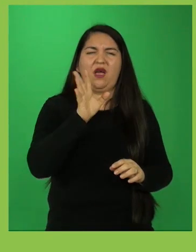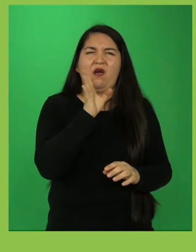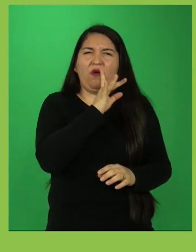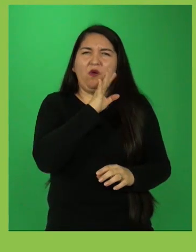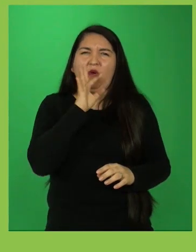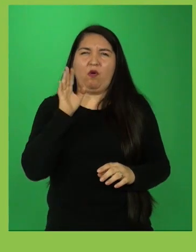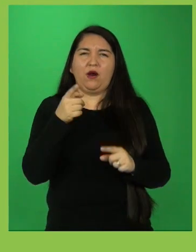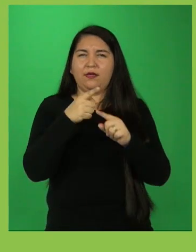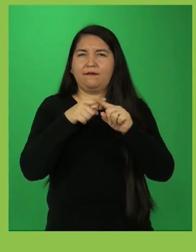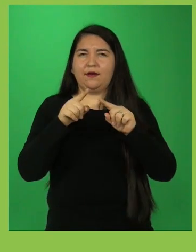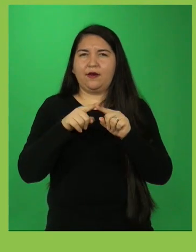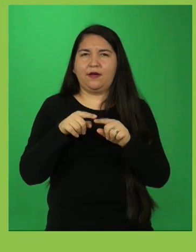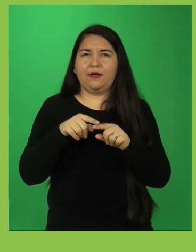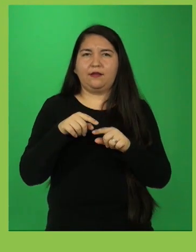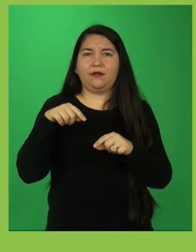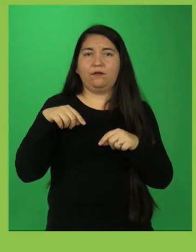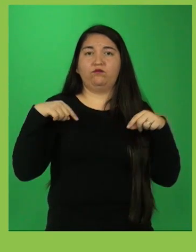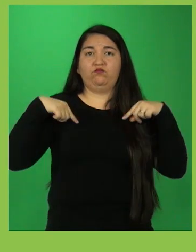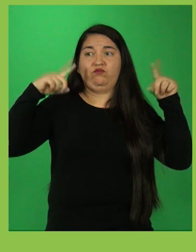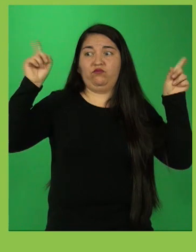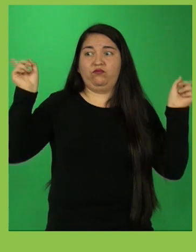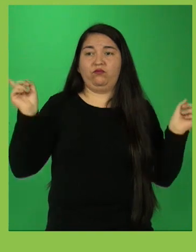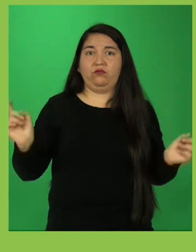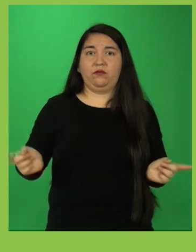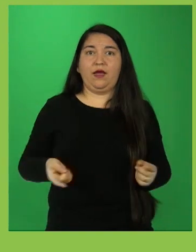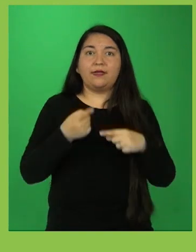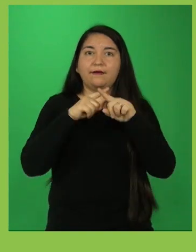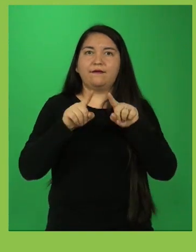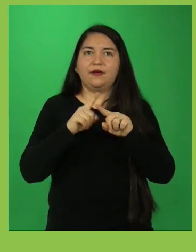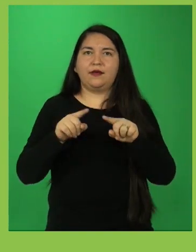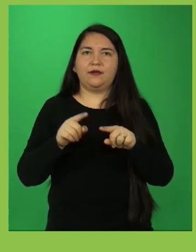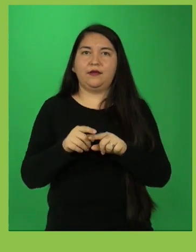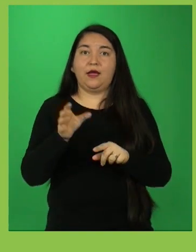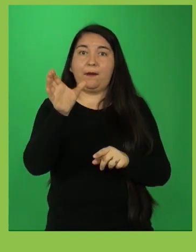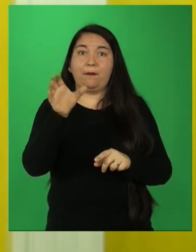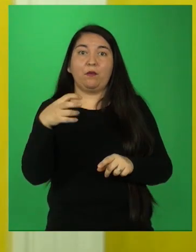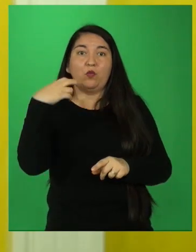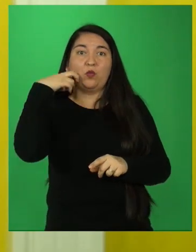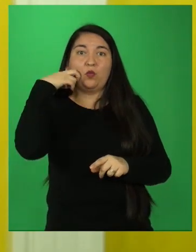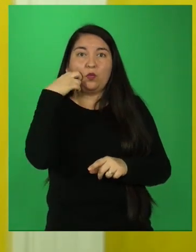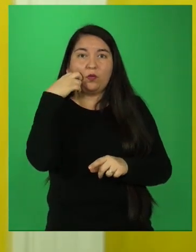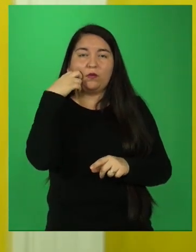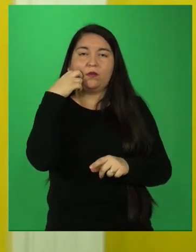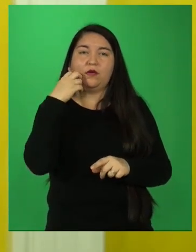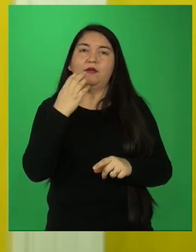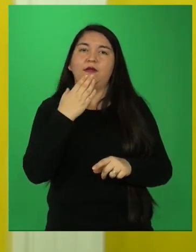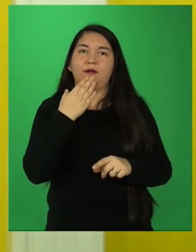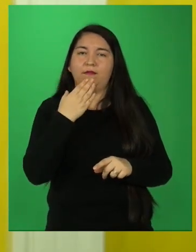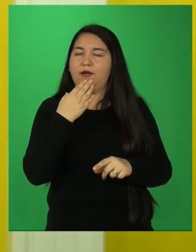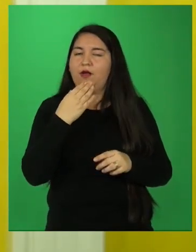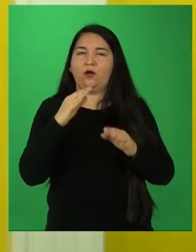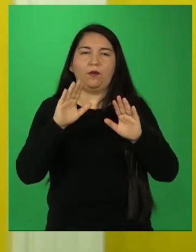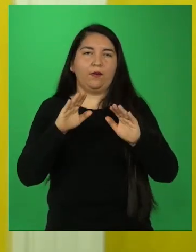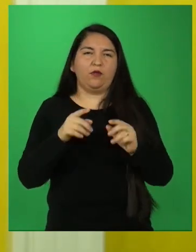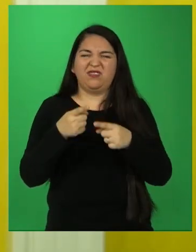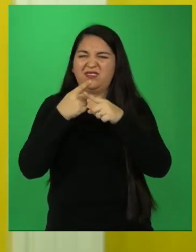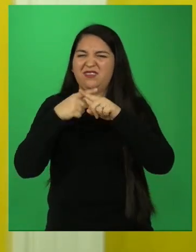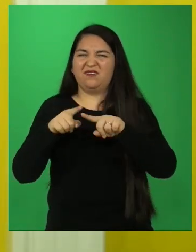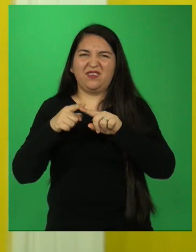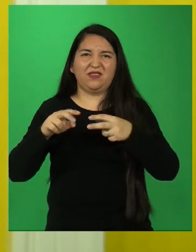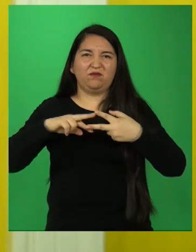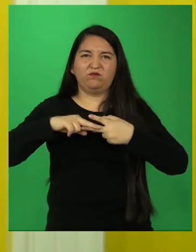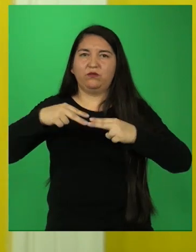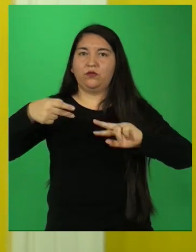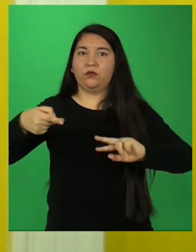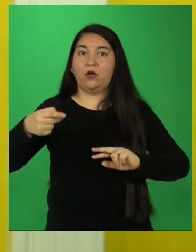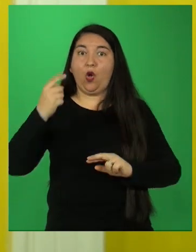colores, alas, forma, etc. Y en los humanos, nosotros podemos observar que hay una gran variedad de genes cuando vemos